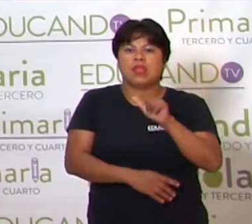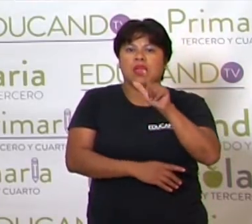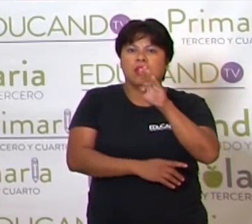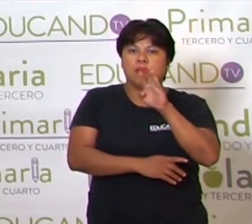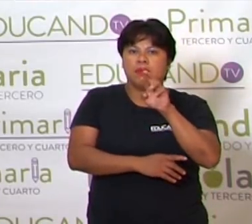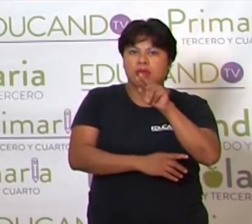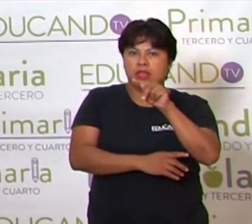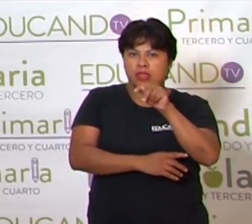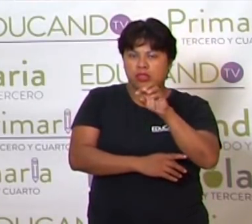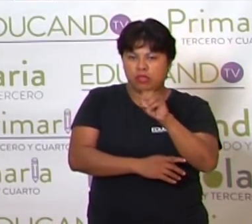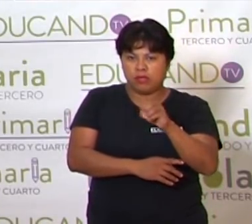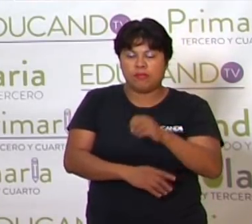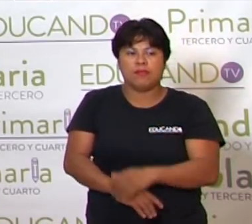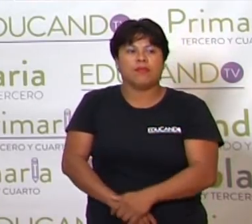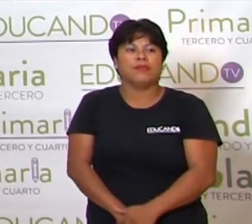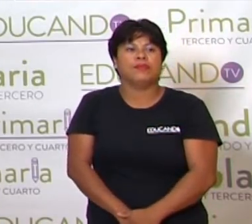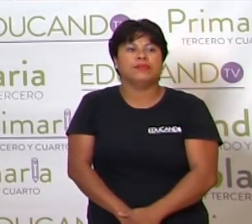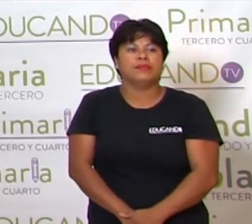Alberto